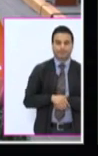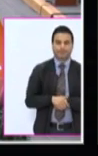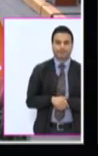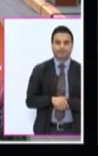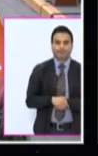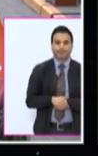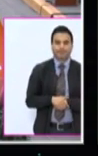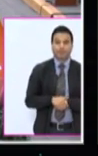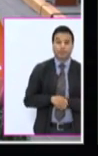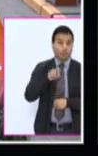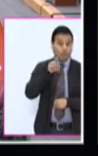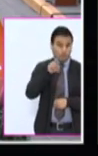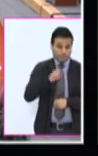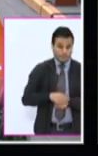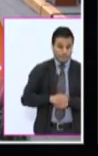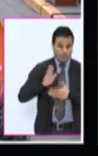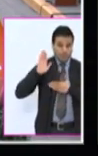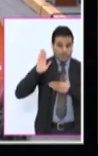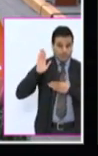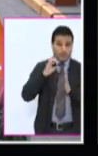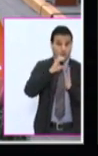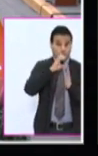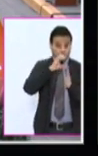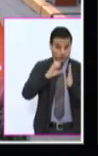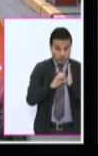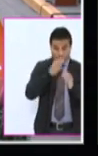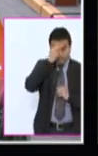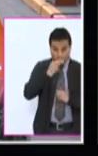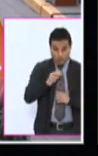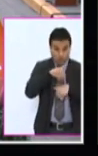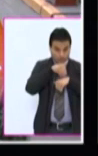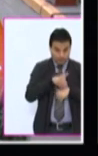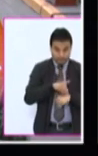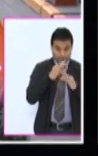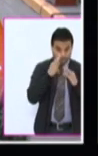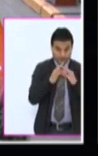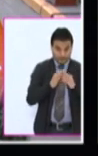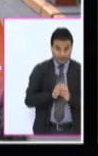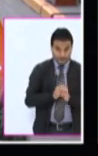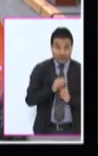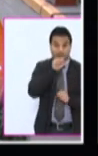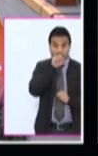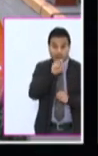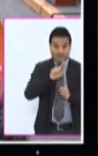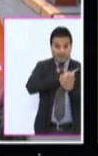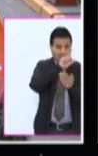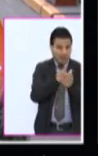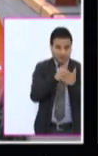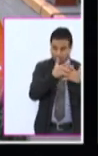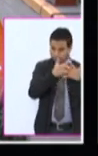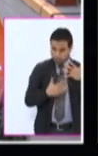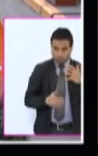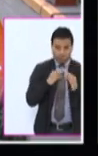cabía esa posibilidad, se estableció que habría que realizarse una tercera encuesta, lo cual es lo que procede en este